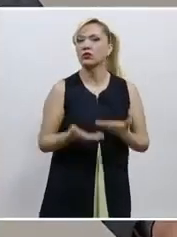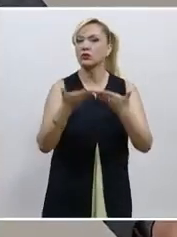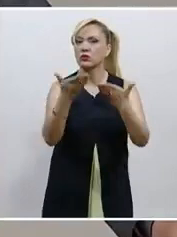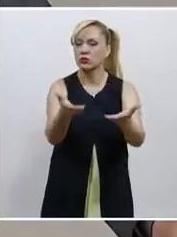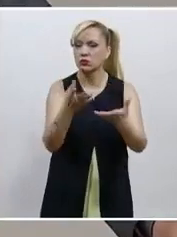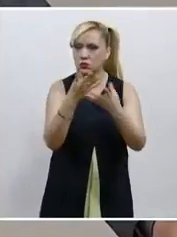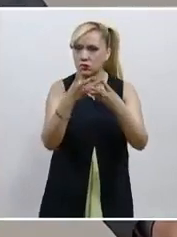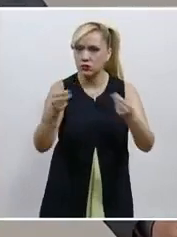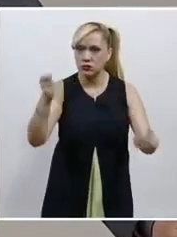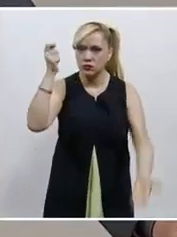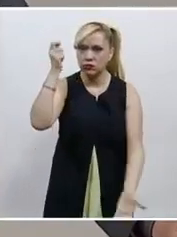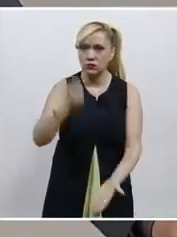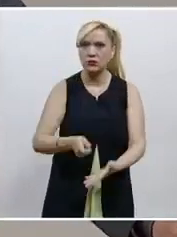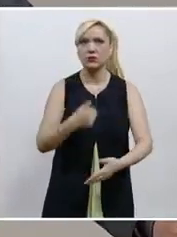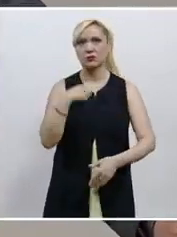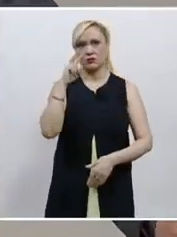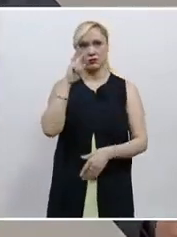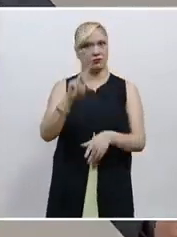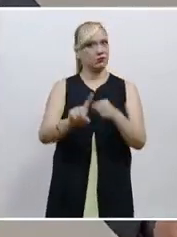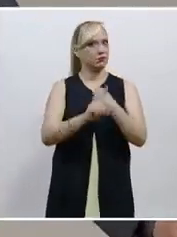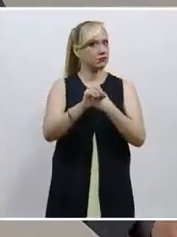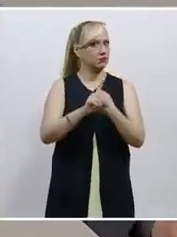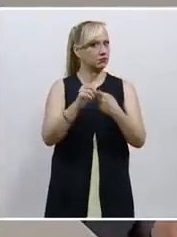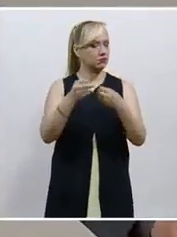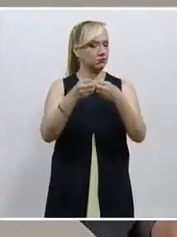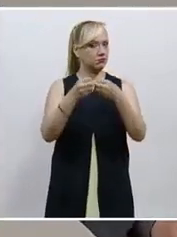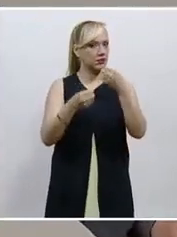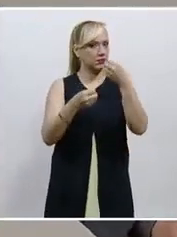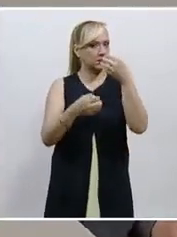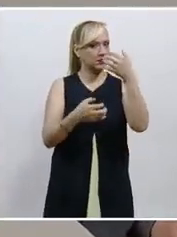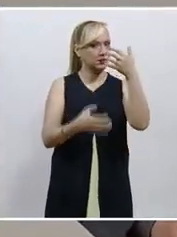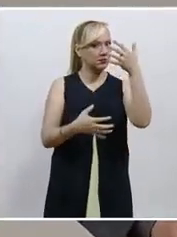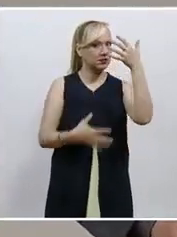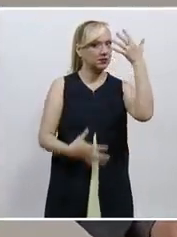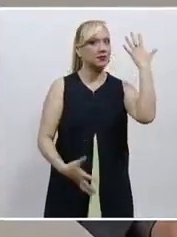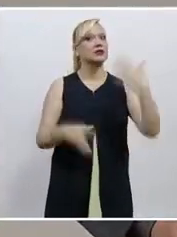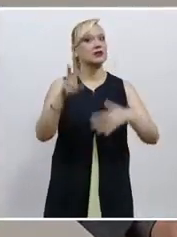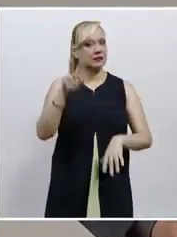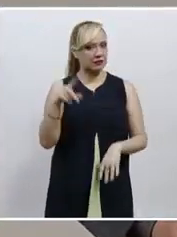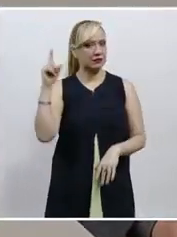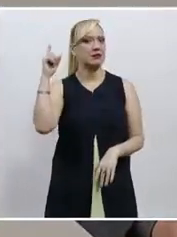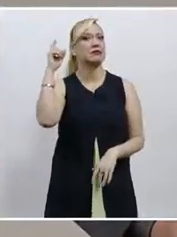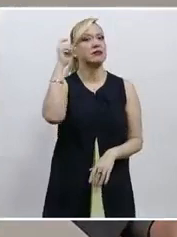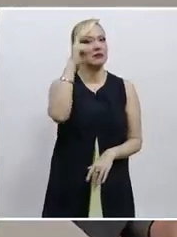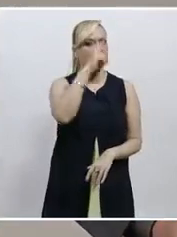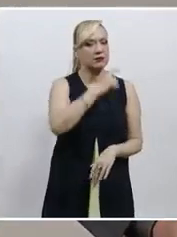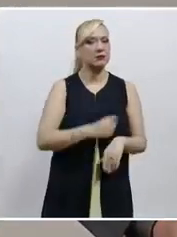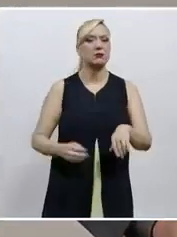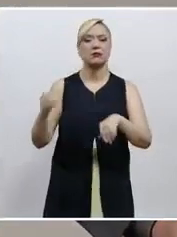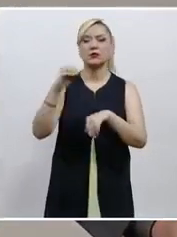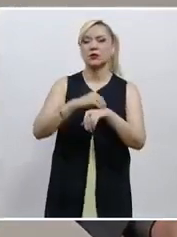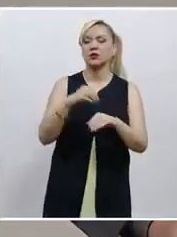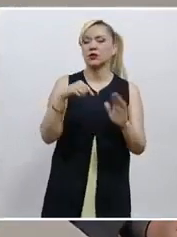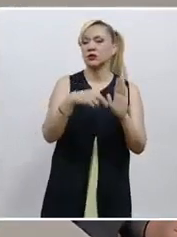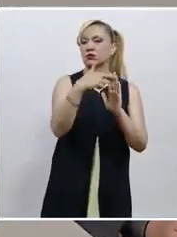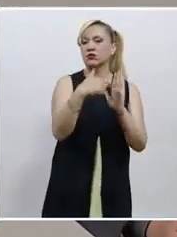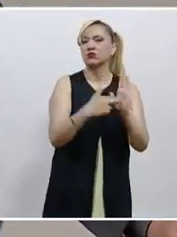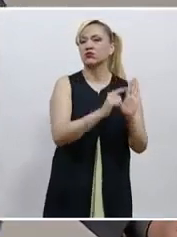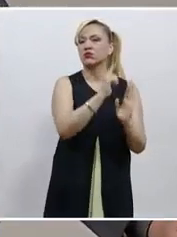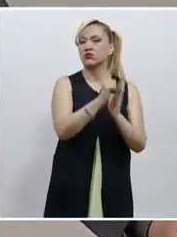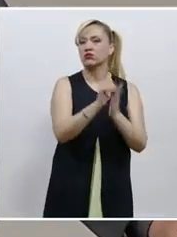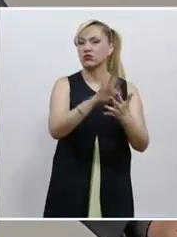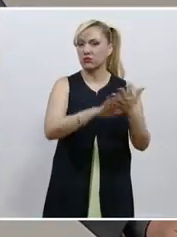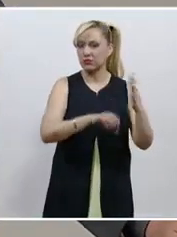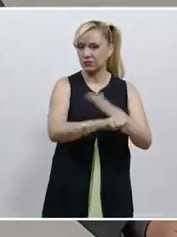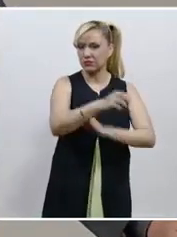un poco yo de problemas, porque es complicado establecer en un código procesal, como lo es